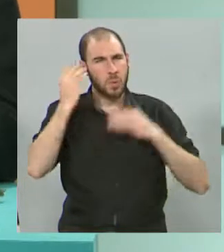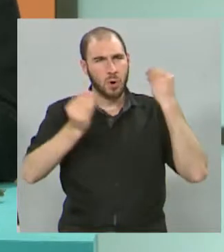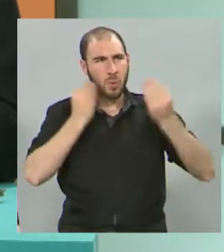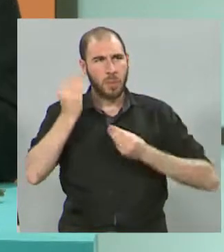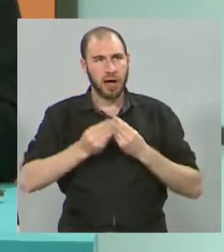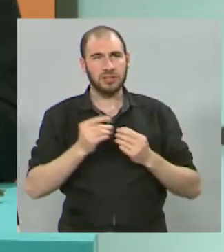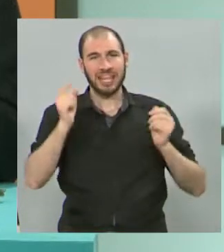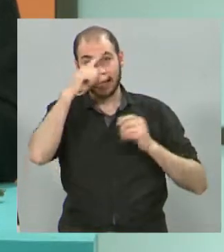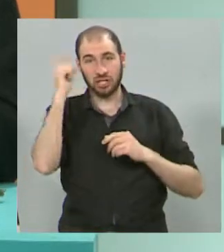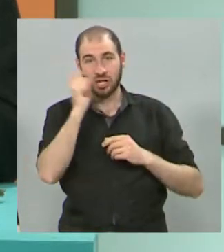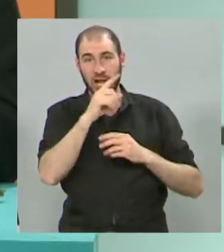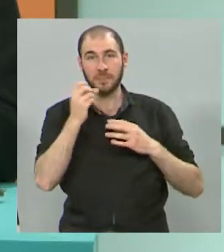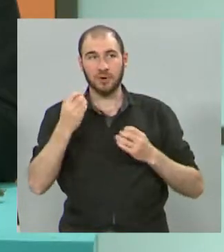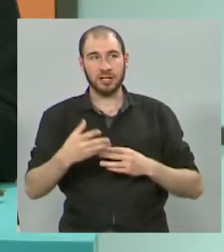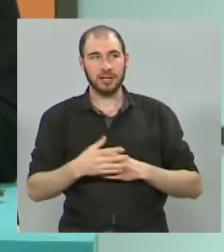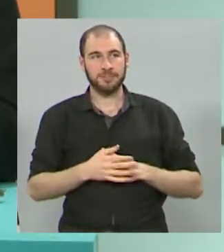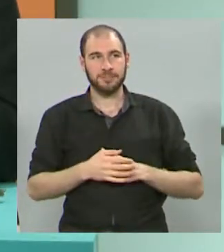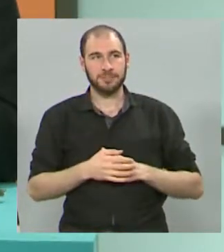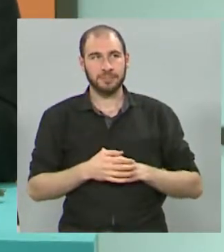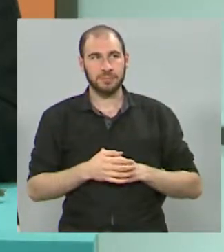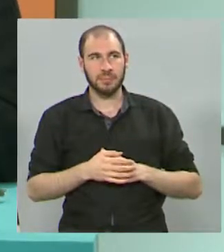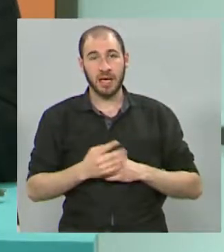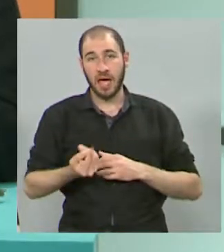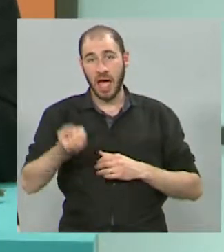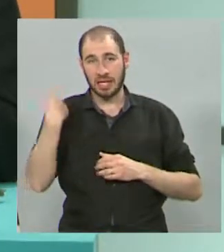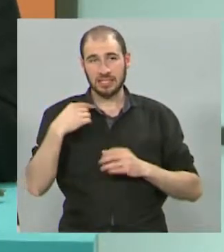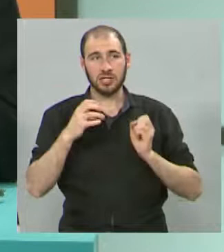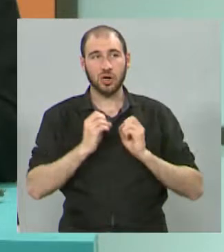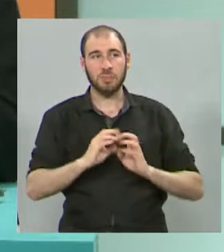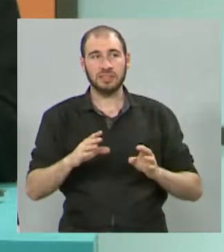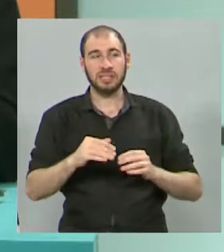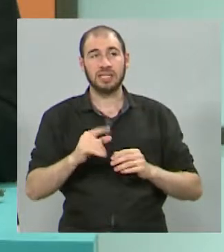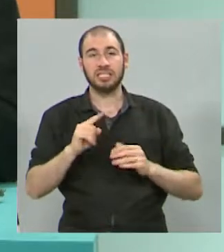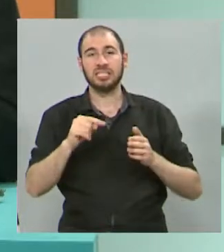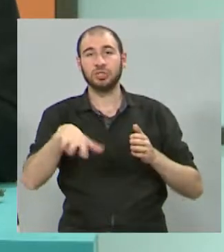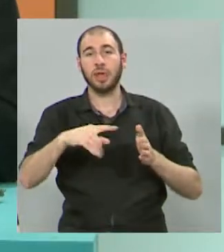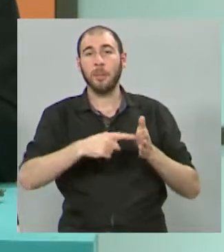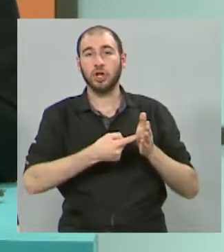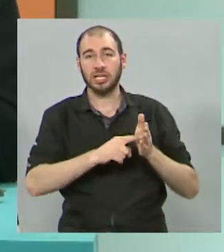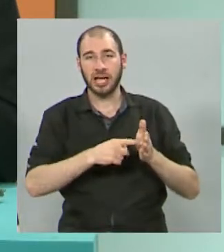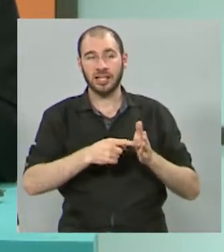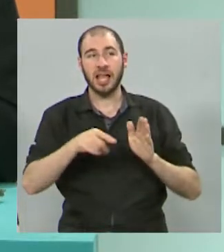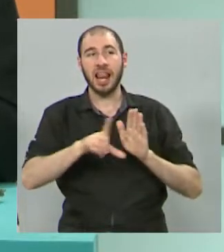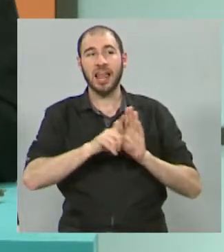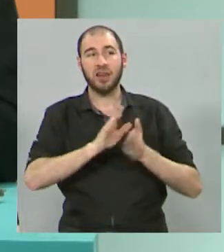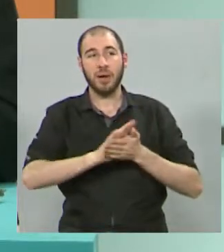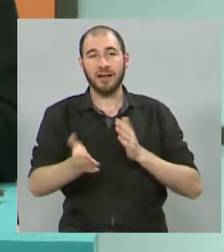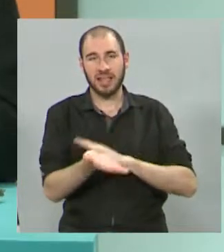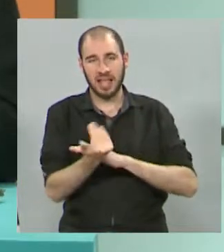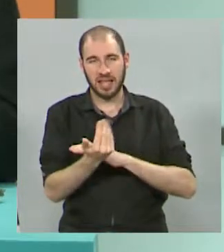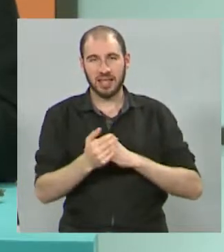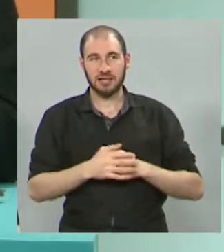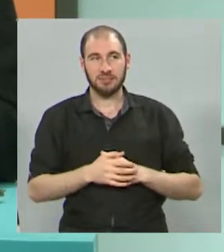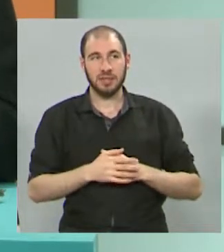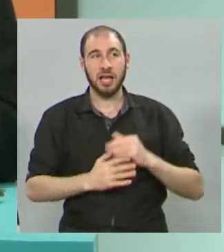preocupación a Sí. nivel nacional, teniendo en cuenta que a partir de ayer comenzó en la Ciudad Autónoma de Buenos Aires a regir esta nueva ley de alquileres